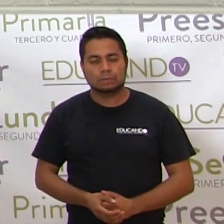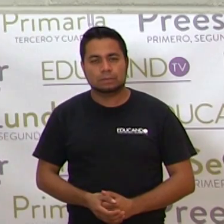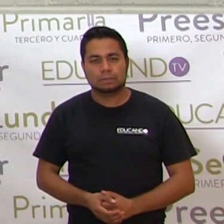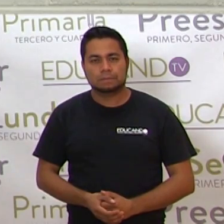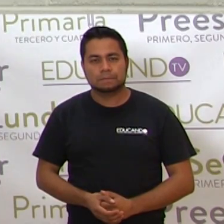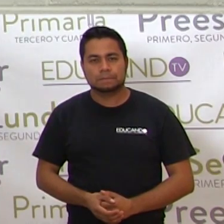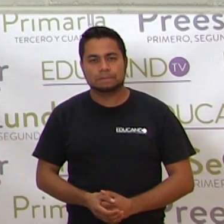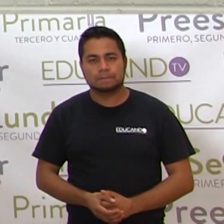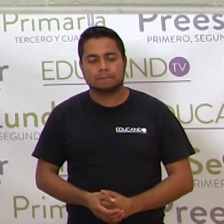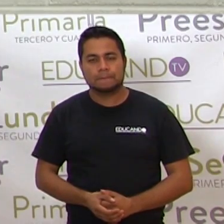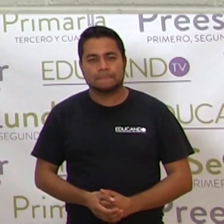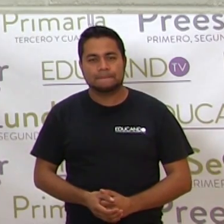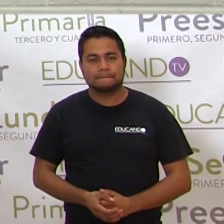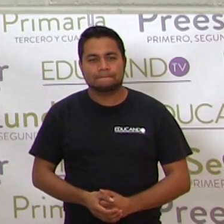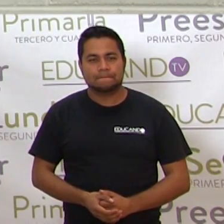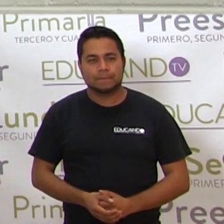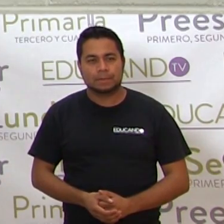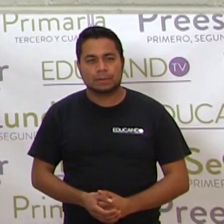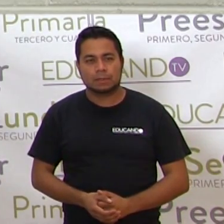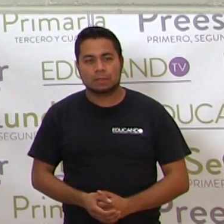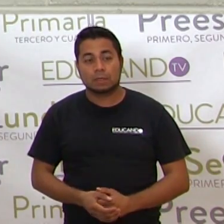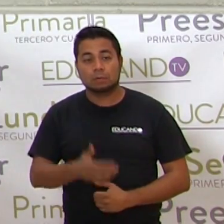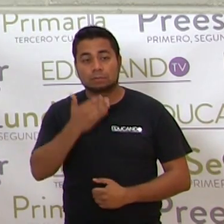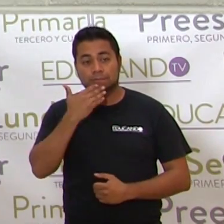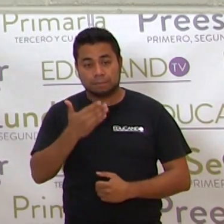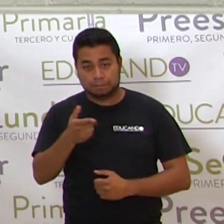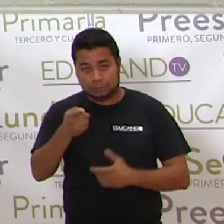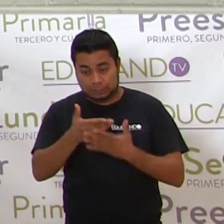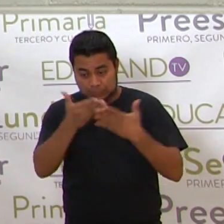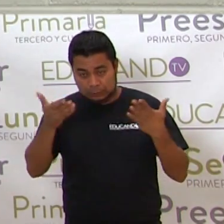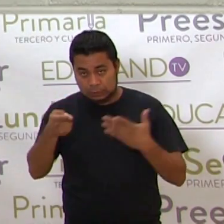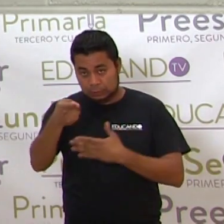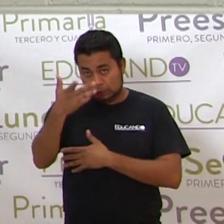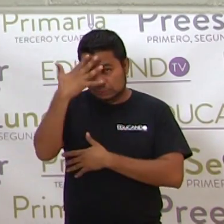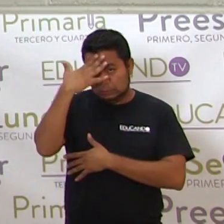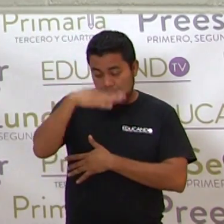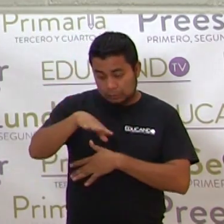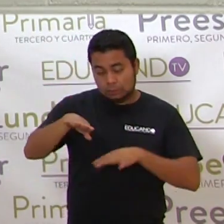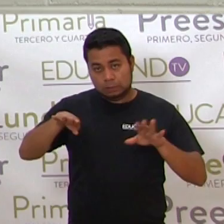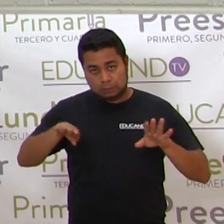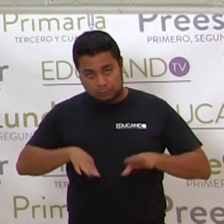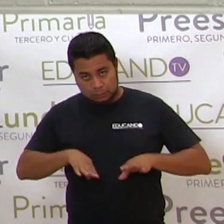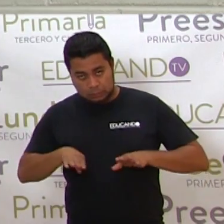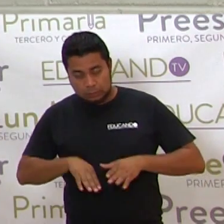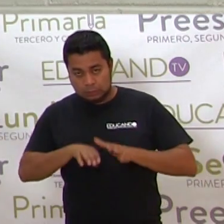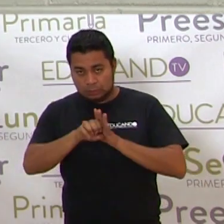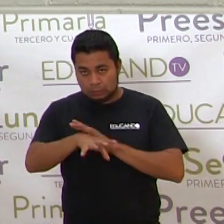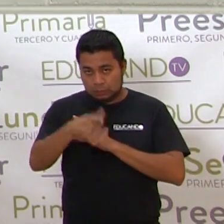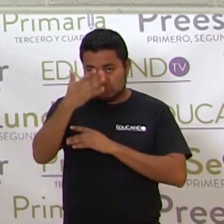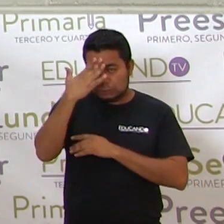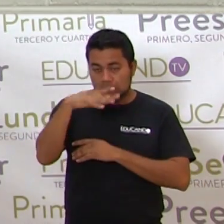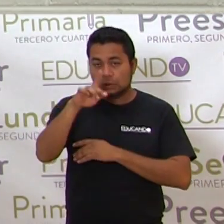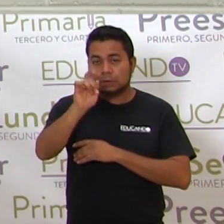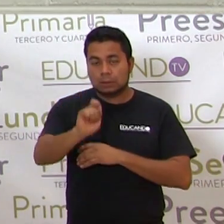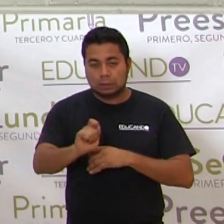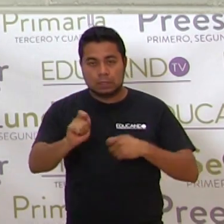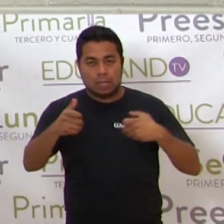cuando ya reconocemos características de lo que son las obras de